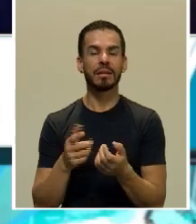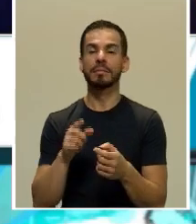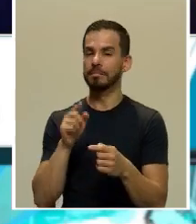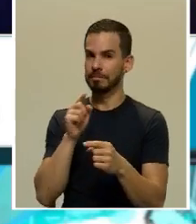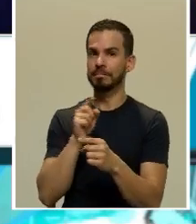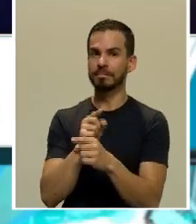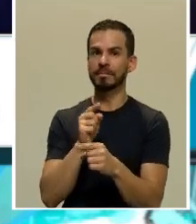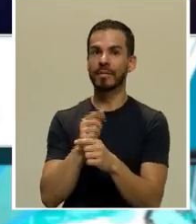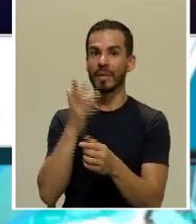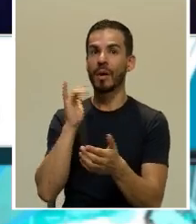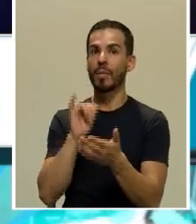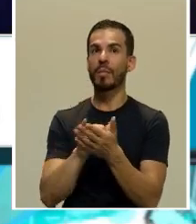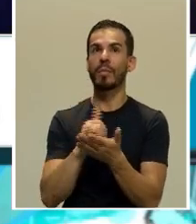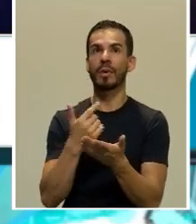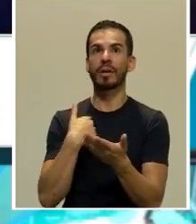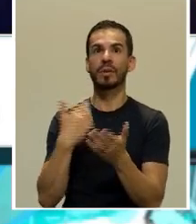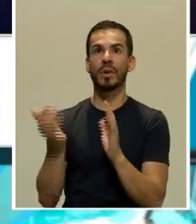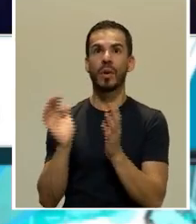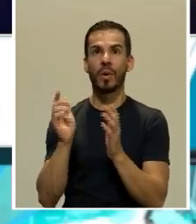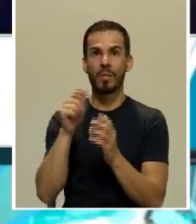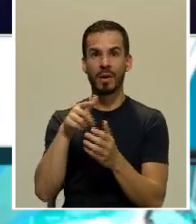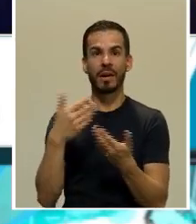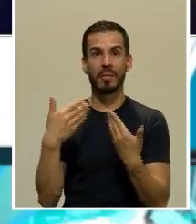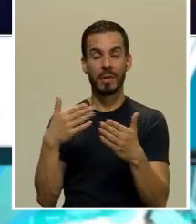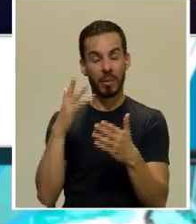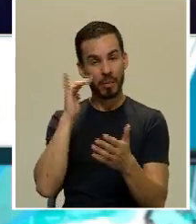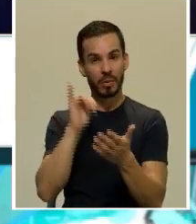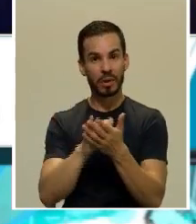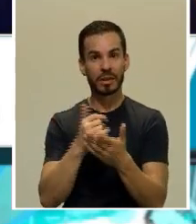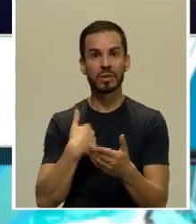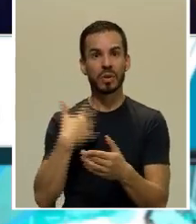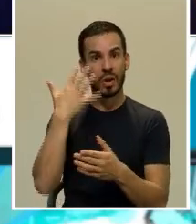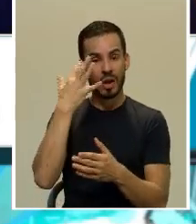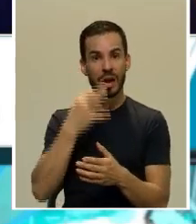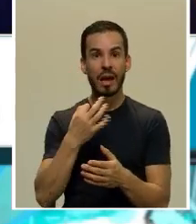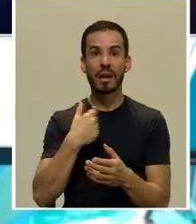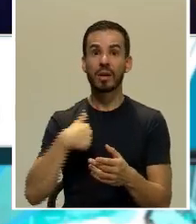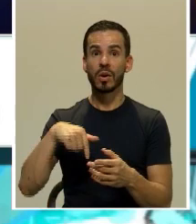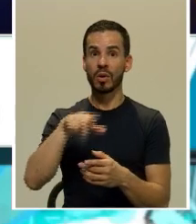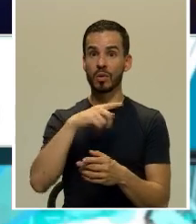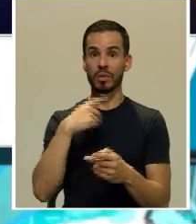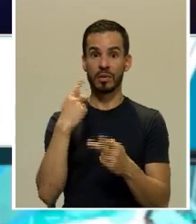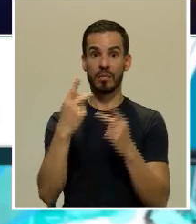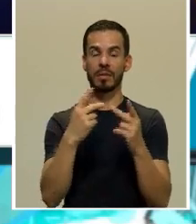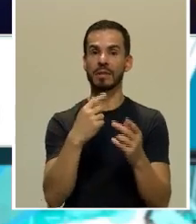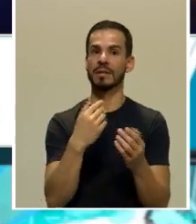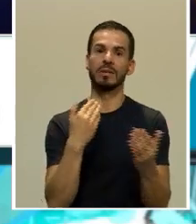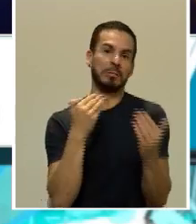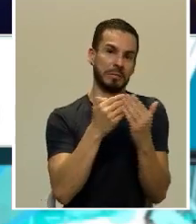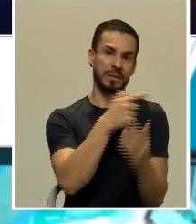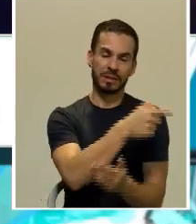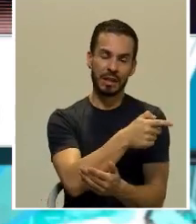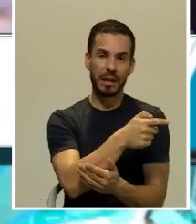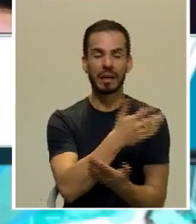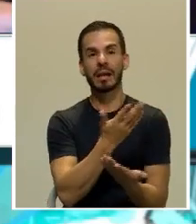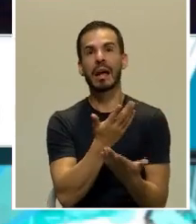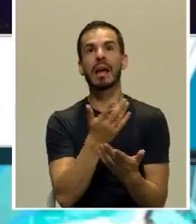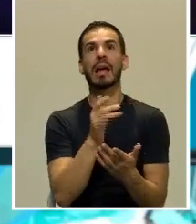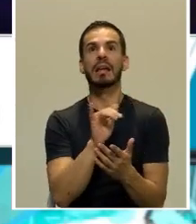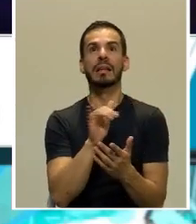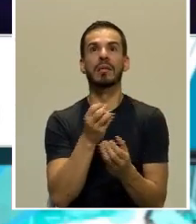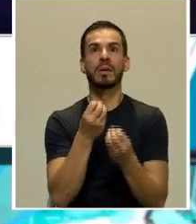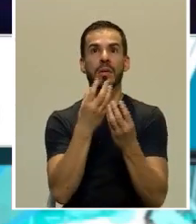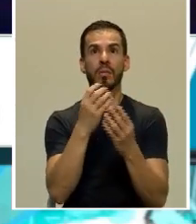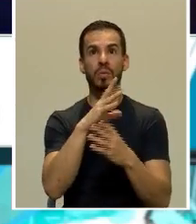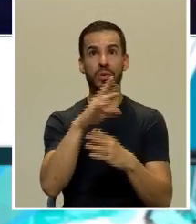bueno, precisamente por eso hice la comparación, precisamente por eso. Creo que es uno es nuestro vecino inmediato y además creo que